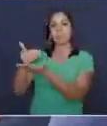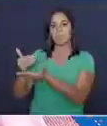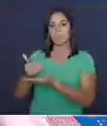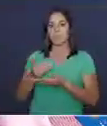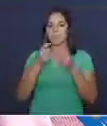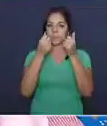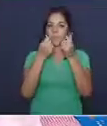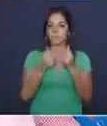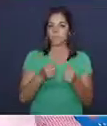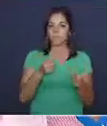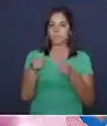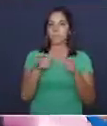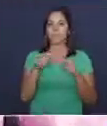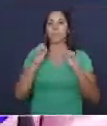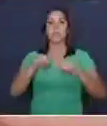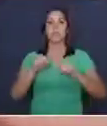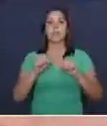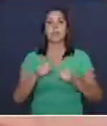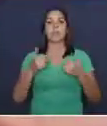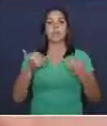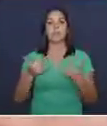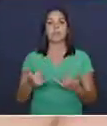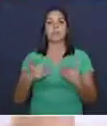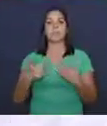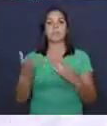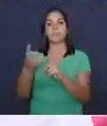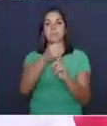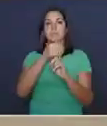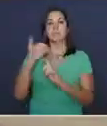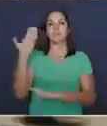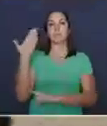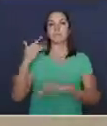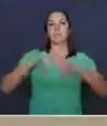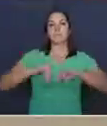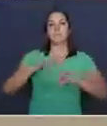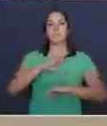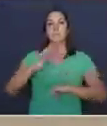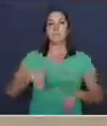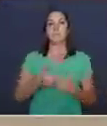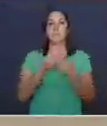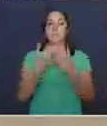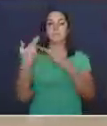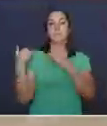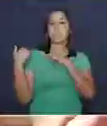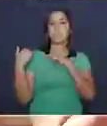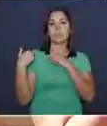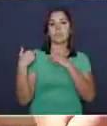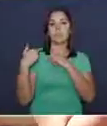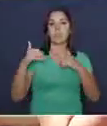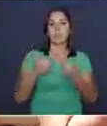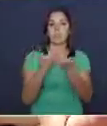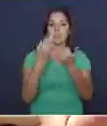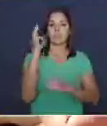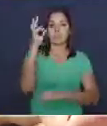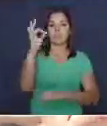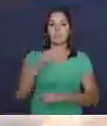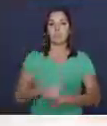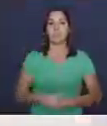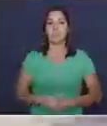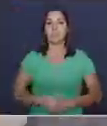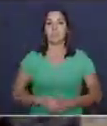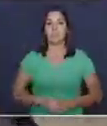recursos fiscales que permitan conservar las conquistas del pasado y enfrentar responsablemente los retos del